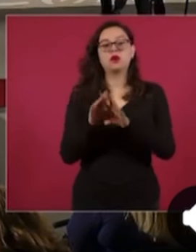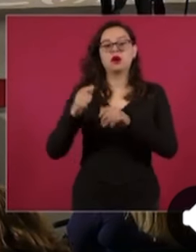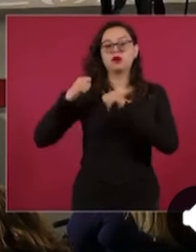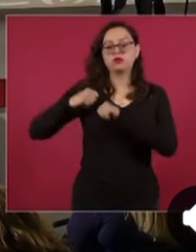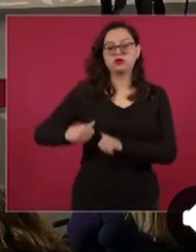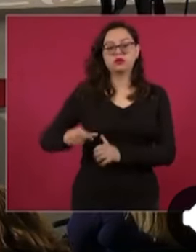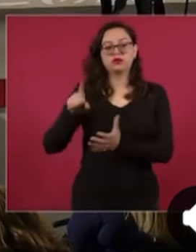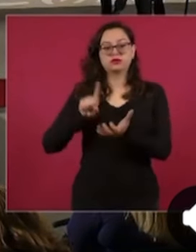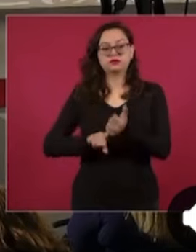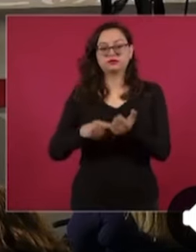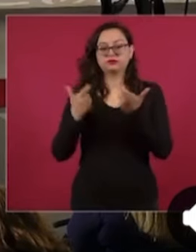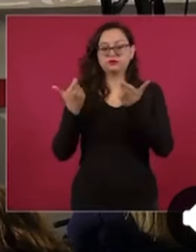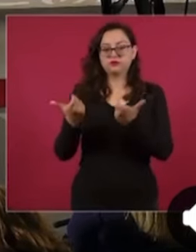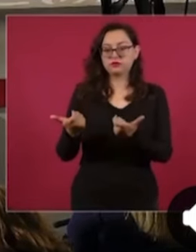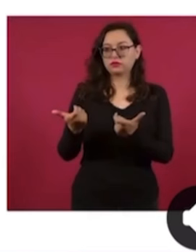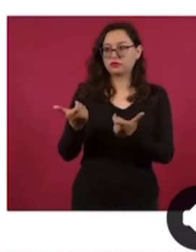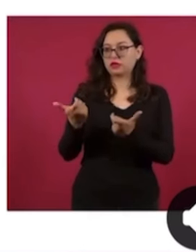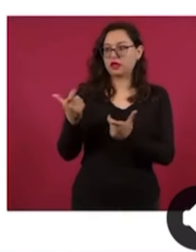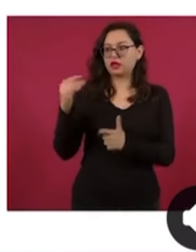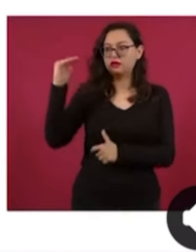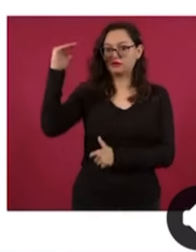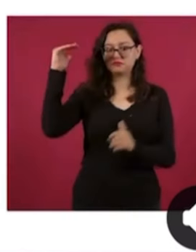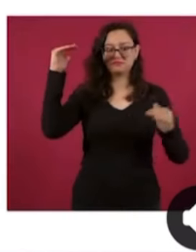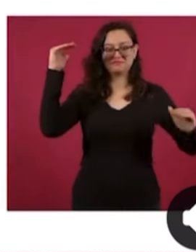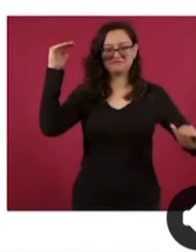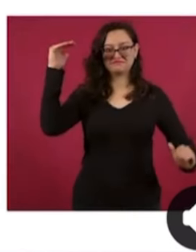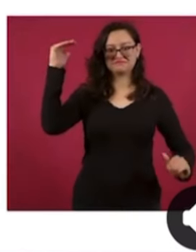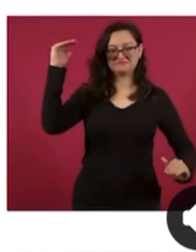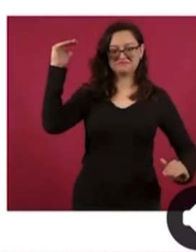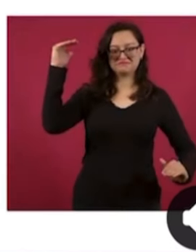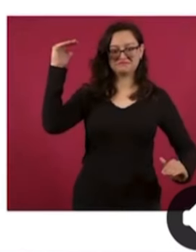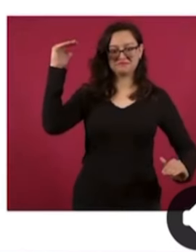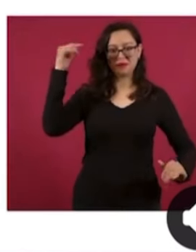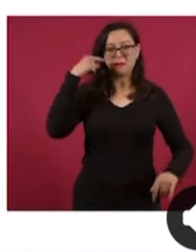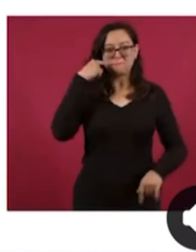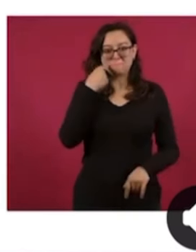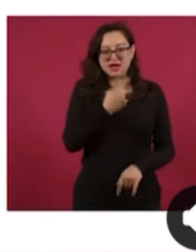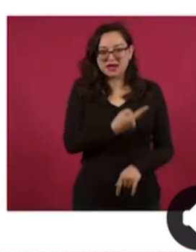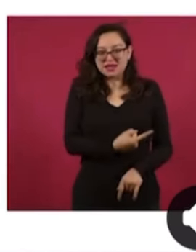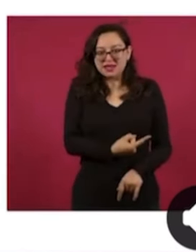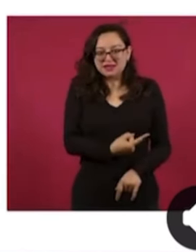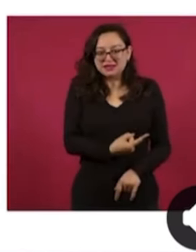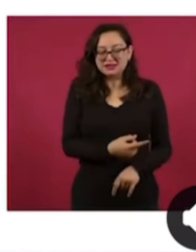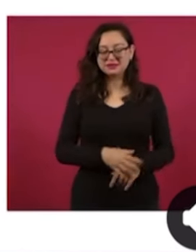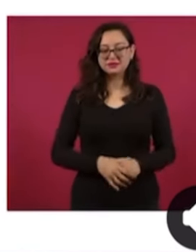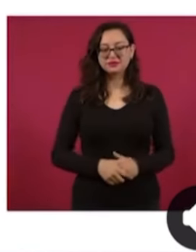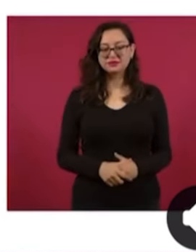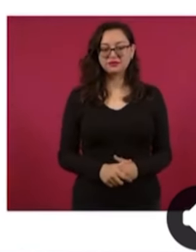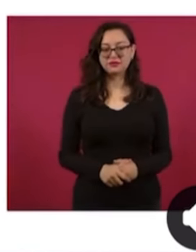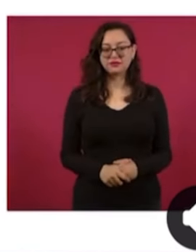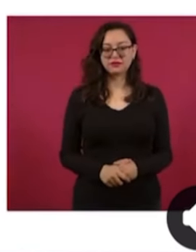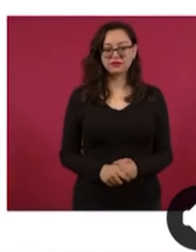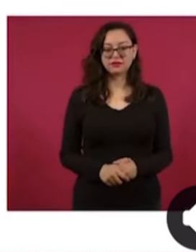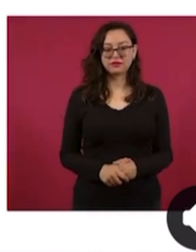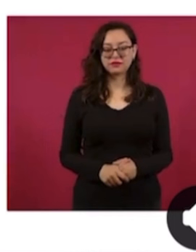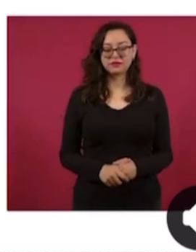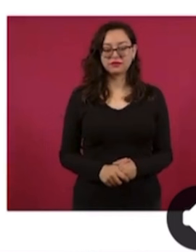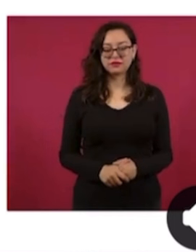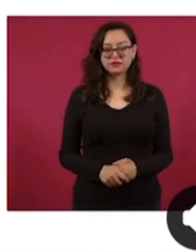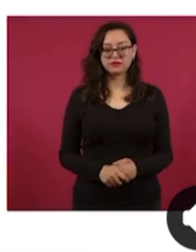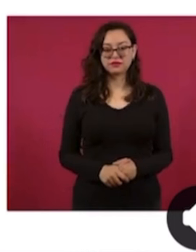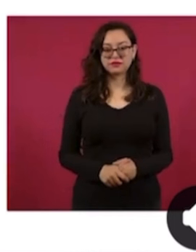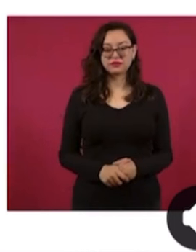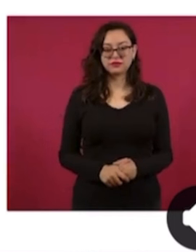del Poder Judicial con un trabajador. Es 37 veces más que un trabajador.